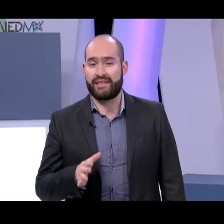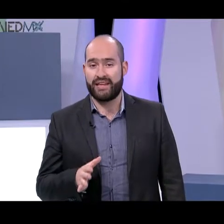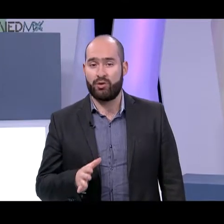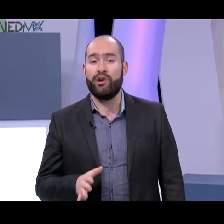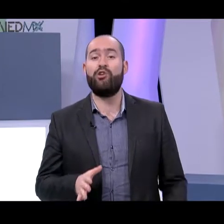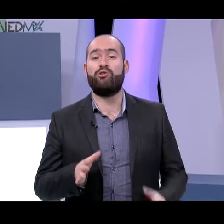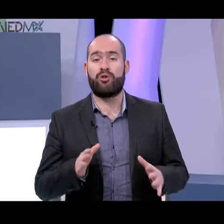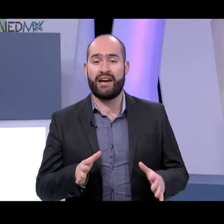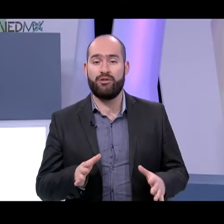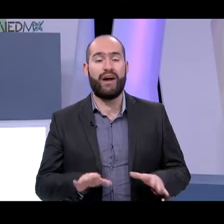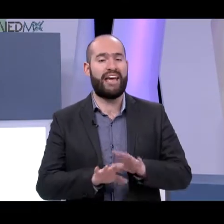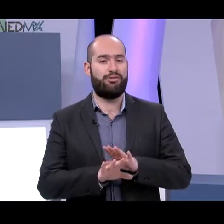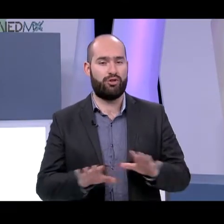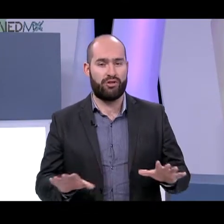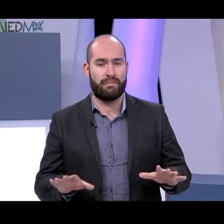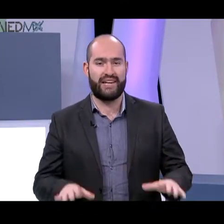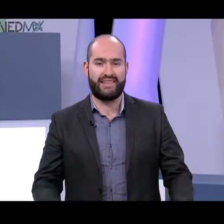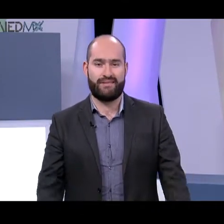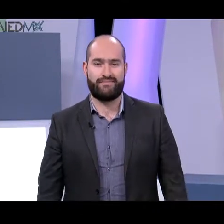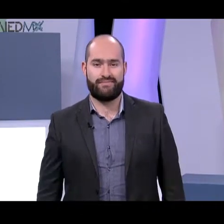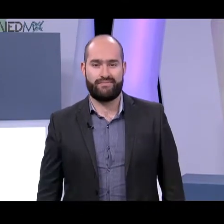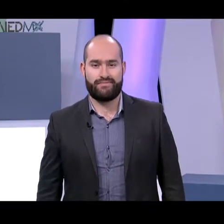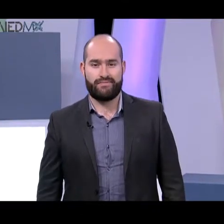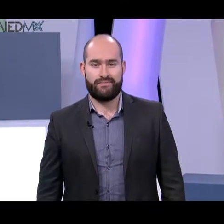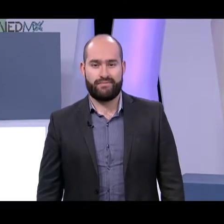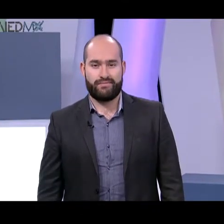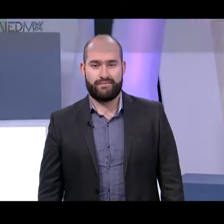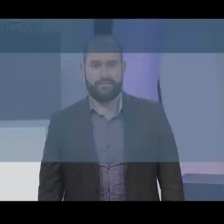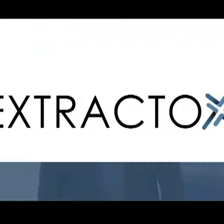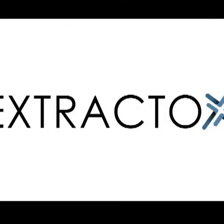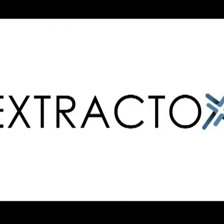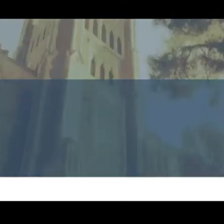va respetando y otorgando en todo el planeta.